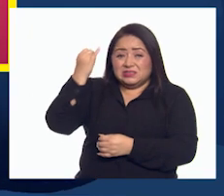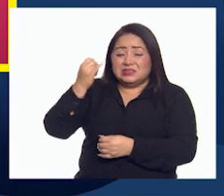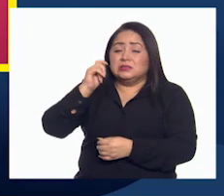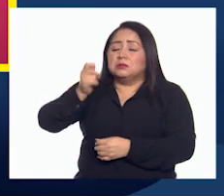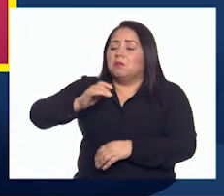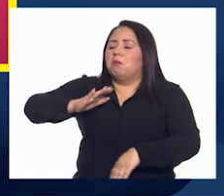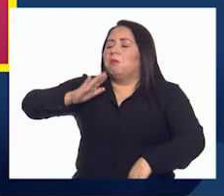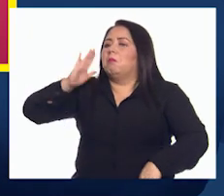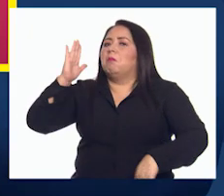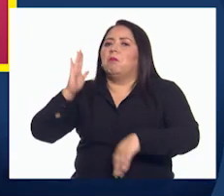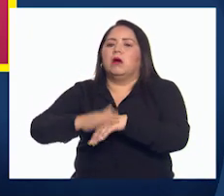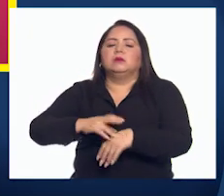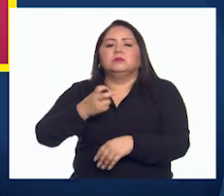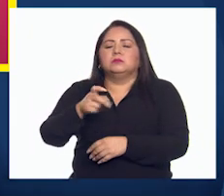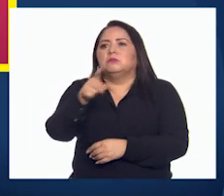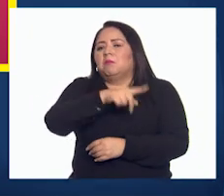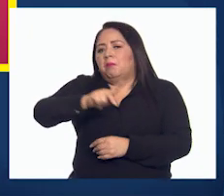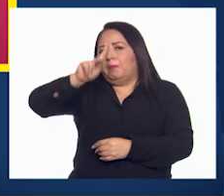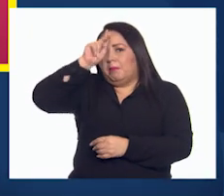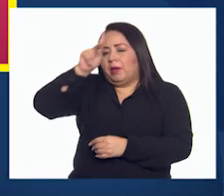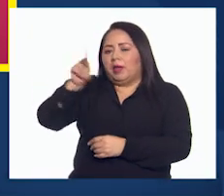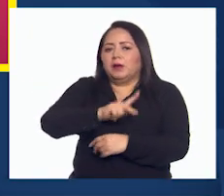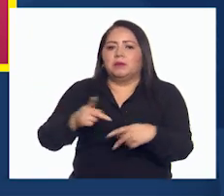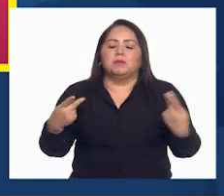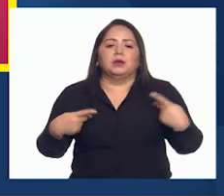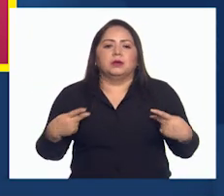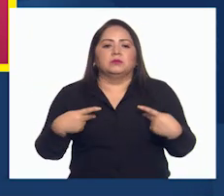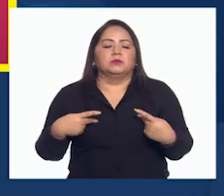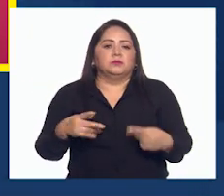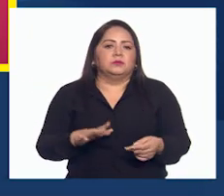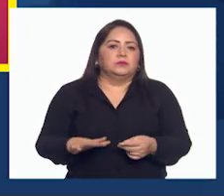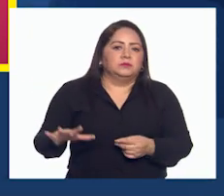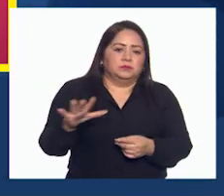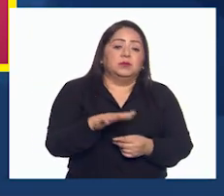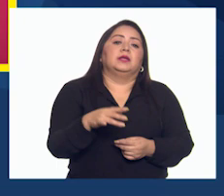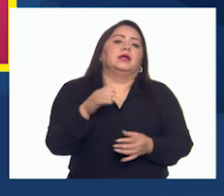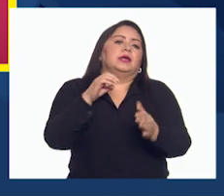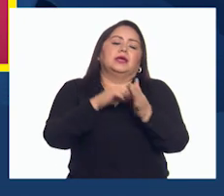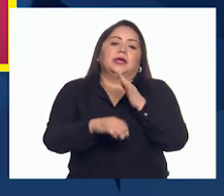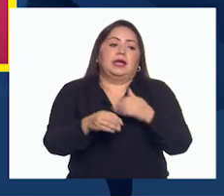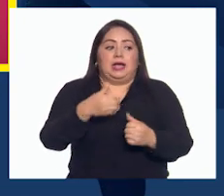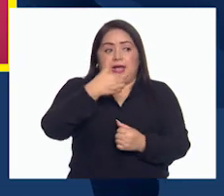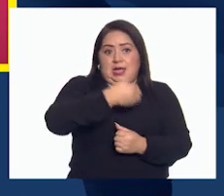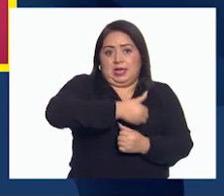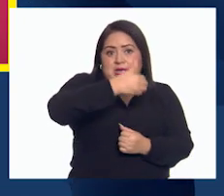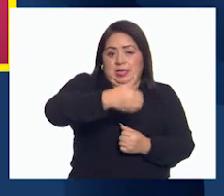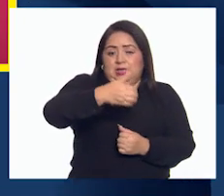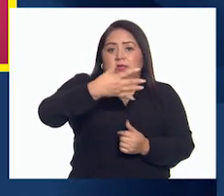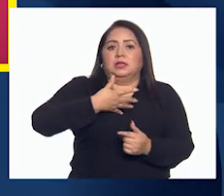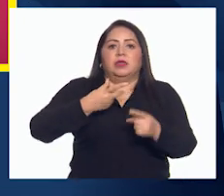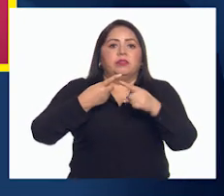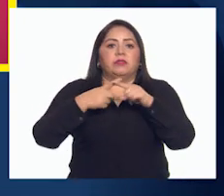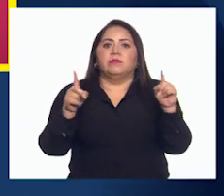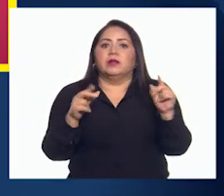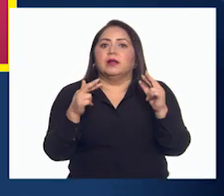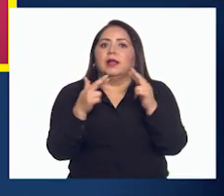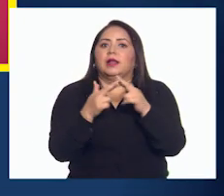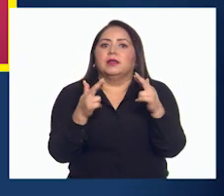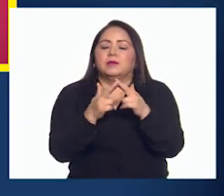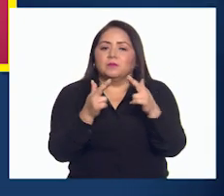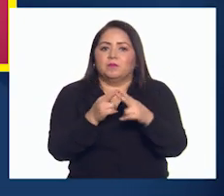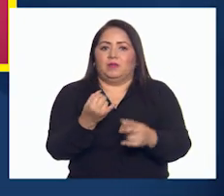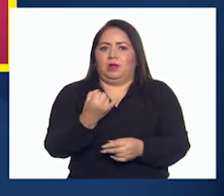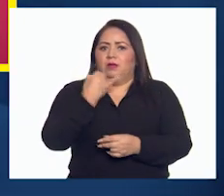que más repercusiones tuvieron sobre las poblaciones americanas. Así como cada una de ellas tenía diferentes religiones y